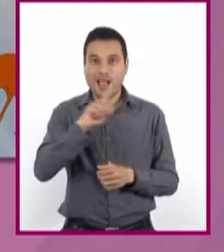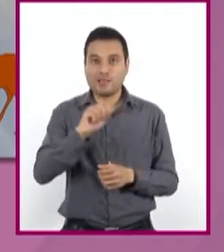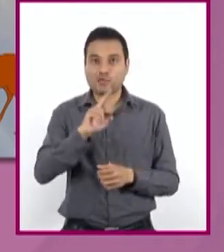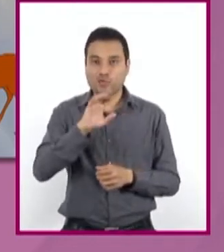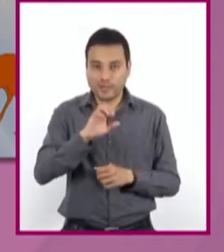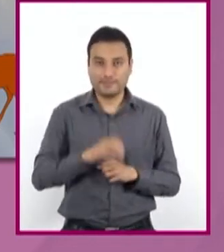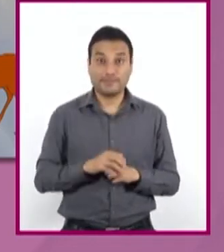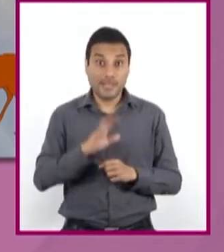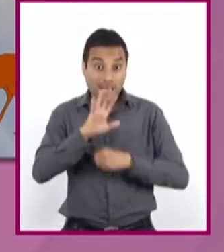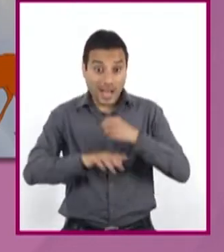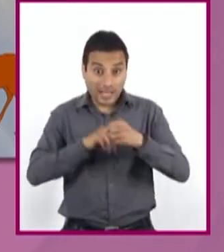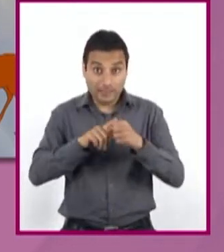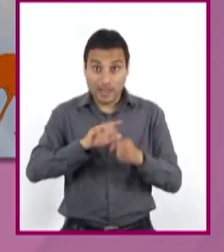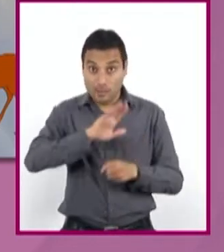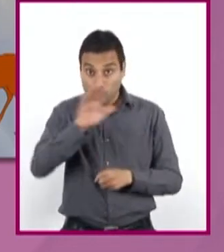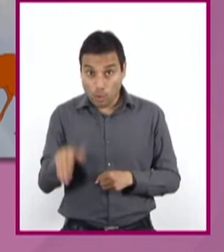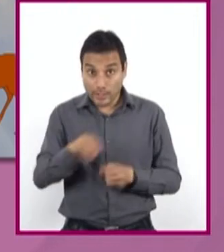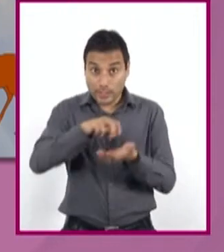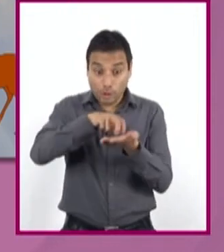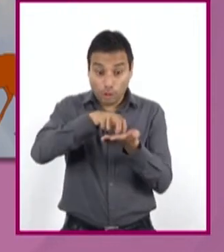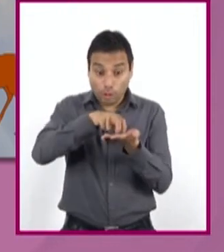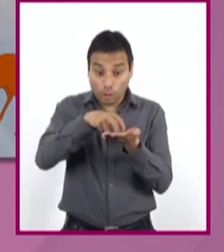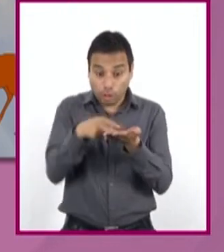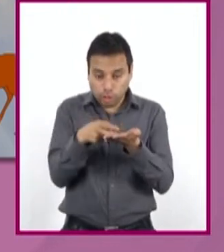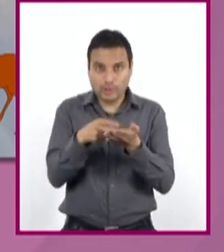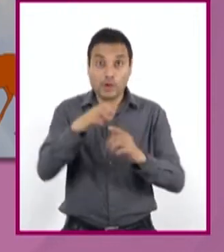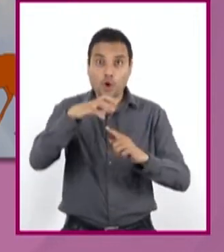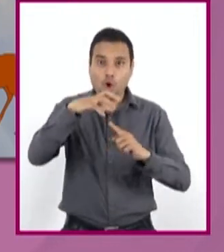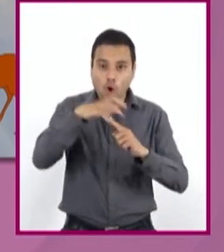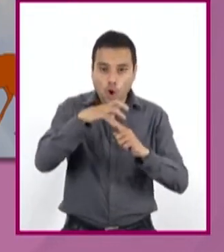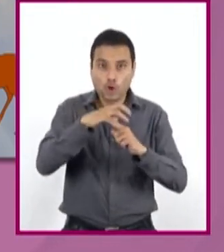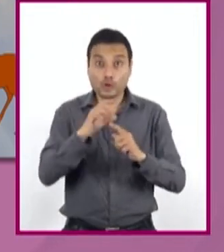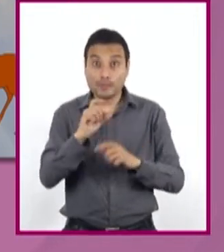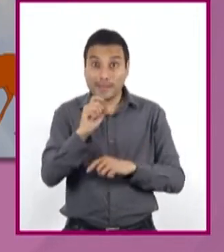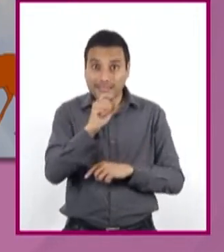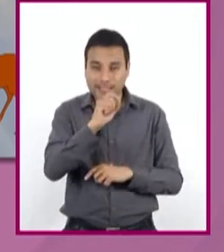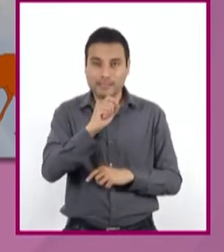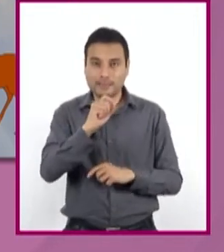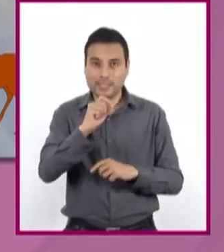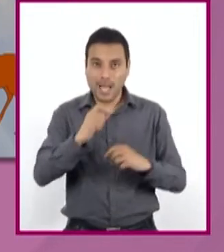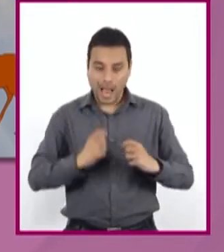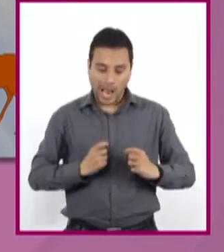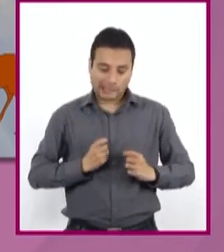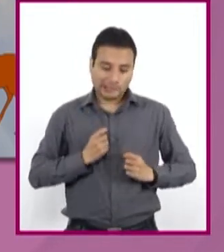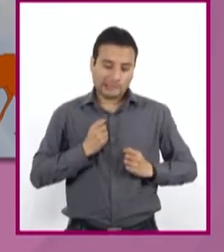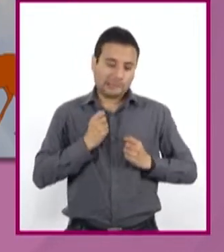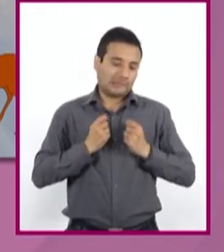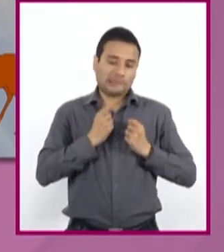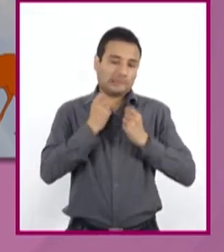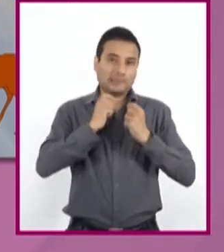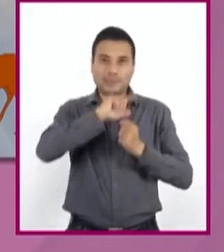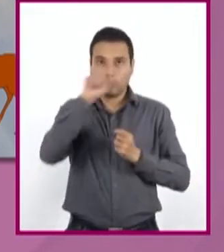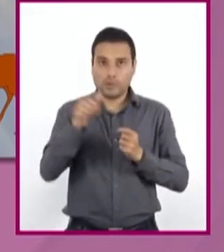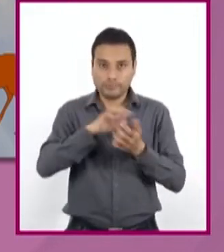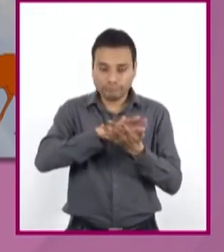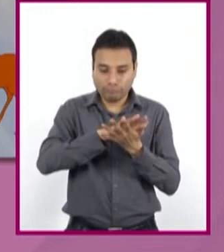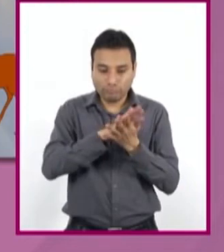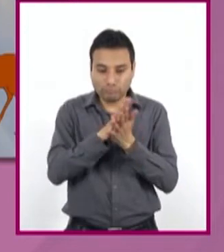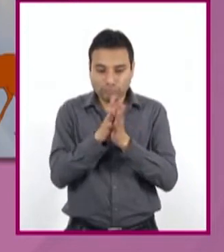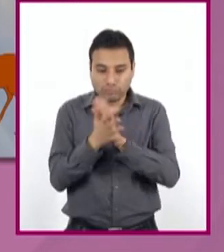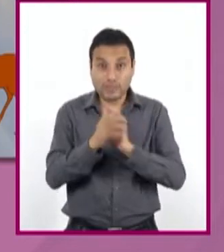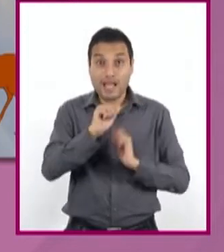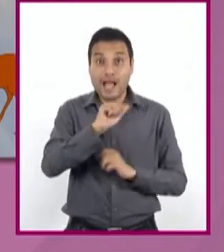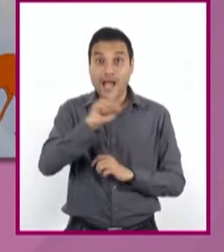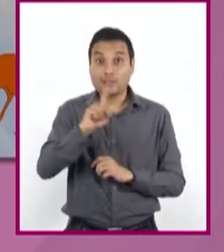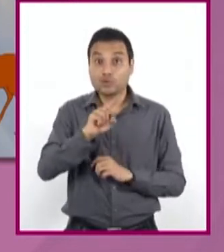mueren, las bacterias y hongos del suelo transforman los compuestos nuevamente en sustancias de azufre que las raíces